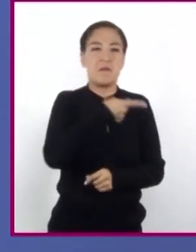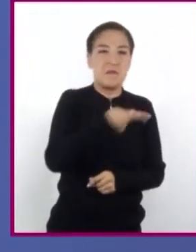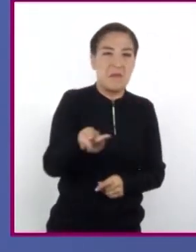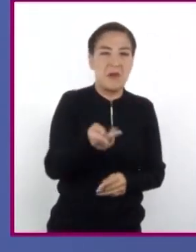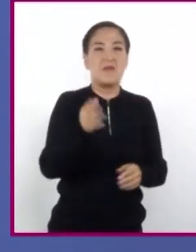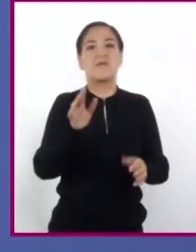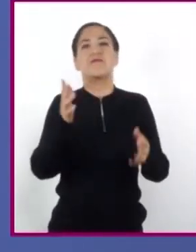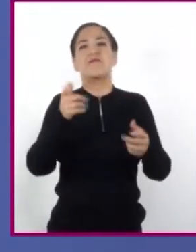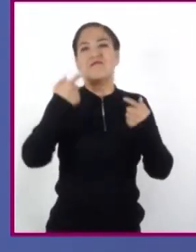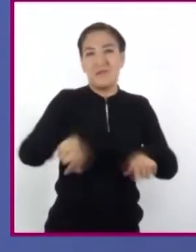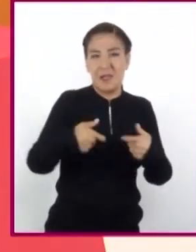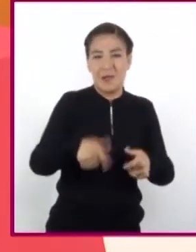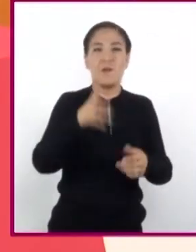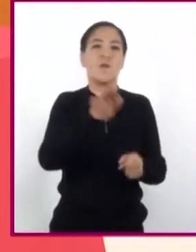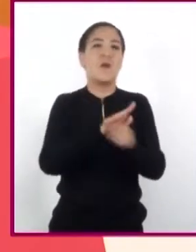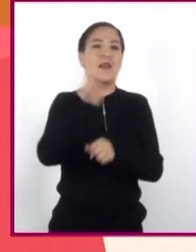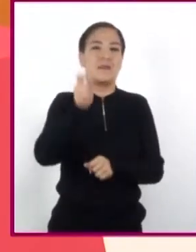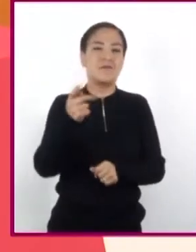cargo político.